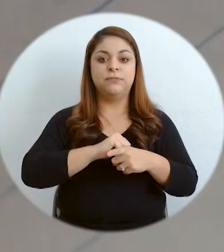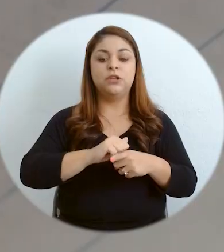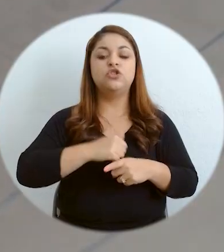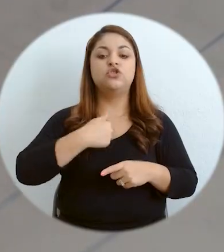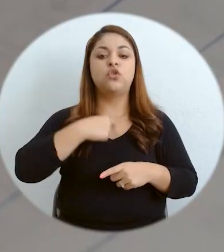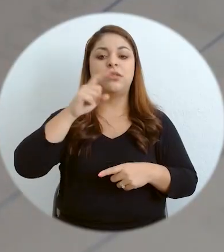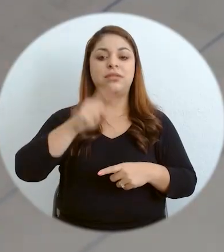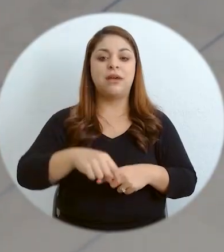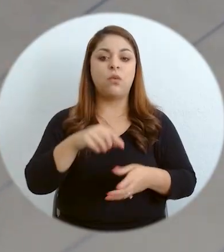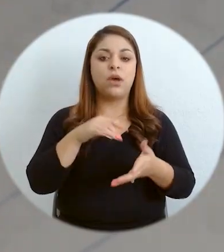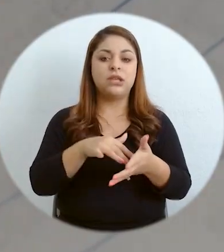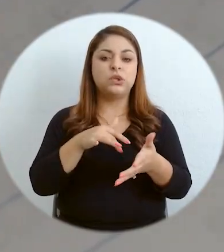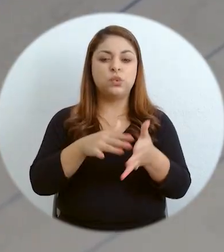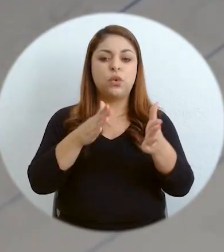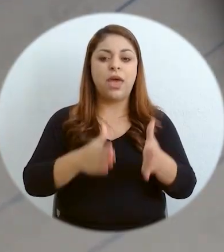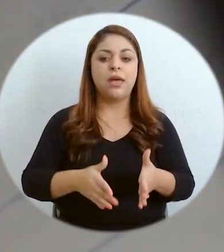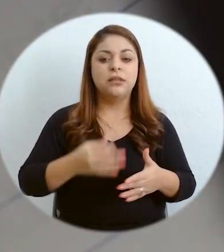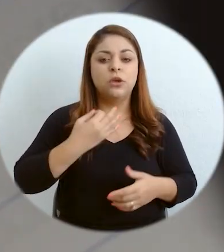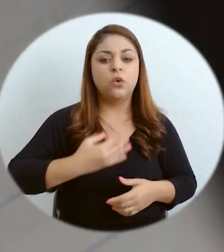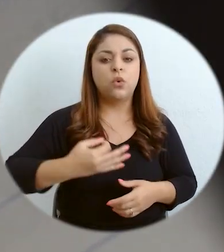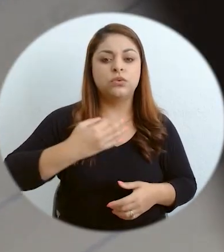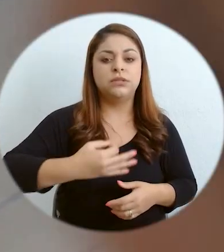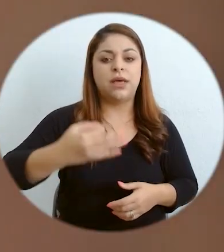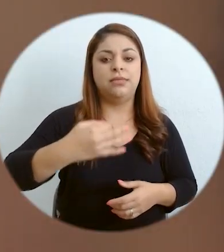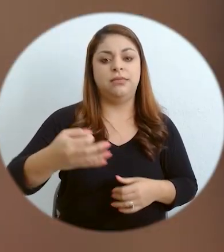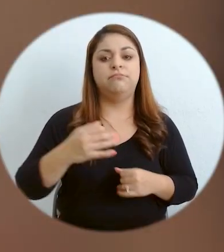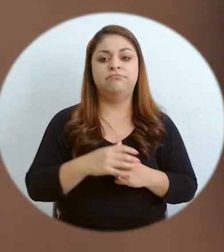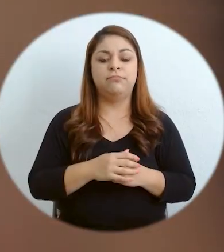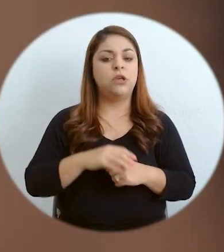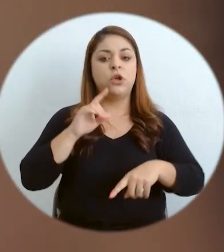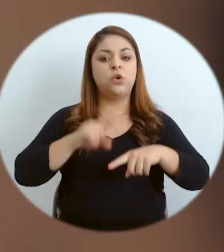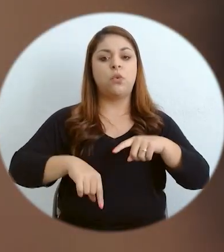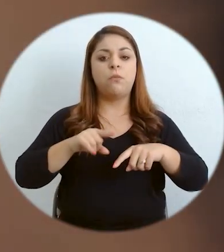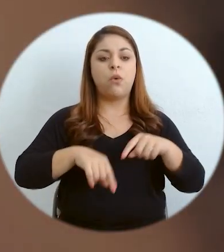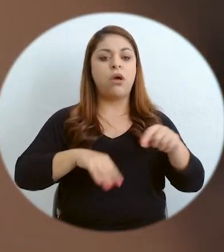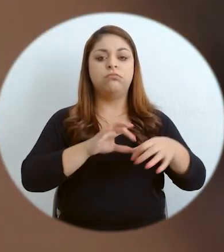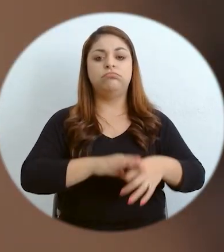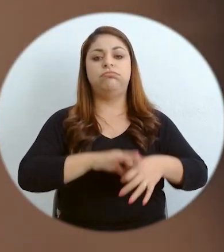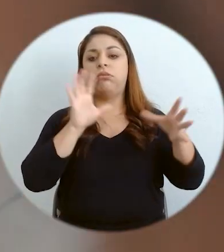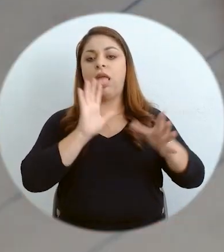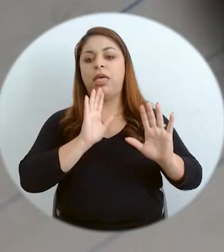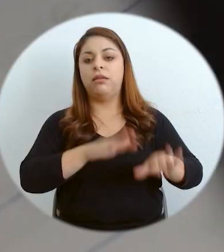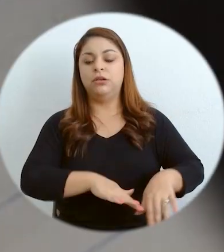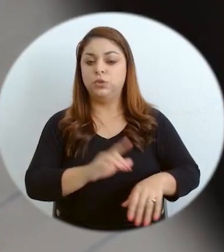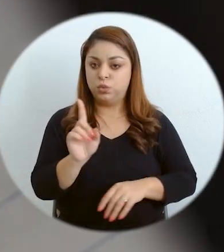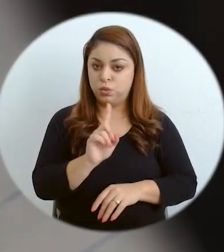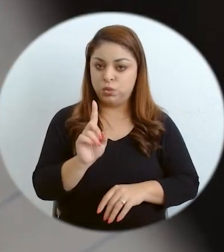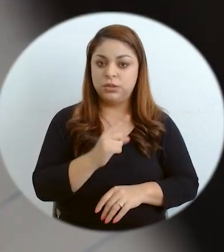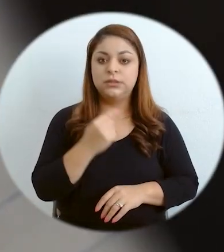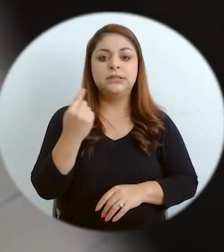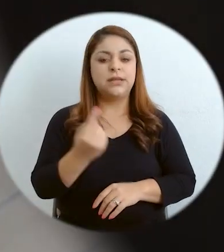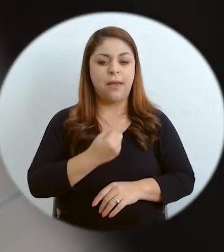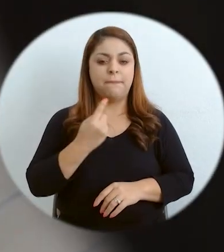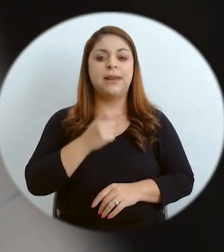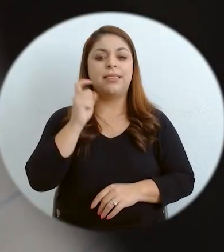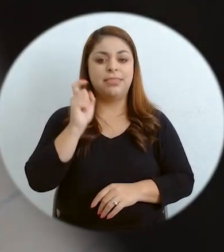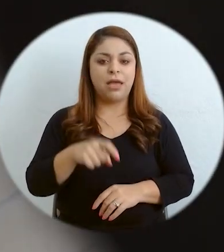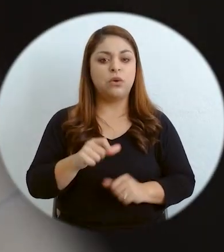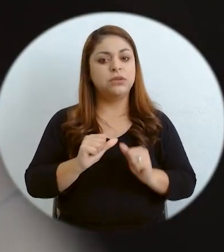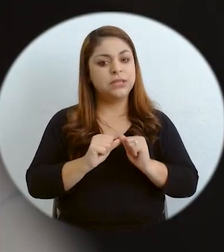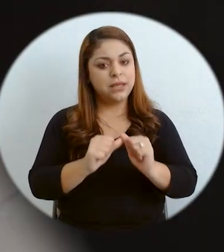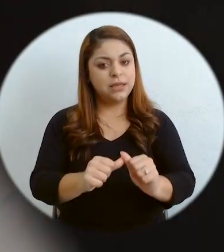un estudiante también constante. Sí. No puedo desvincular una de otra. Siempre tengo que